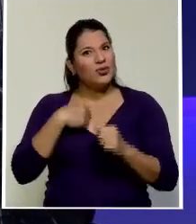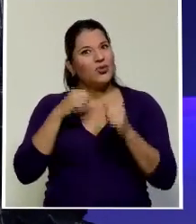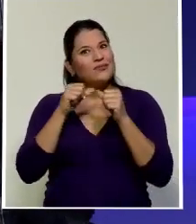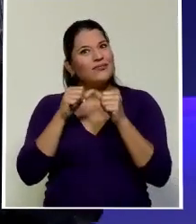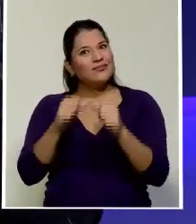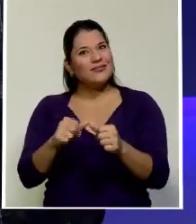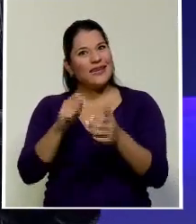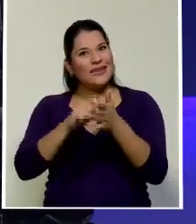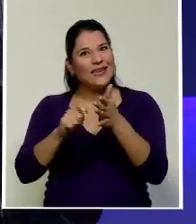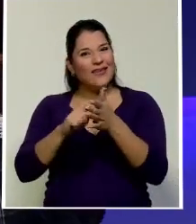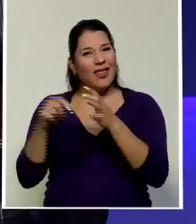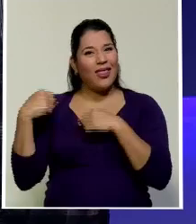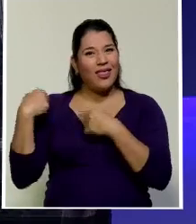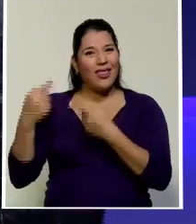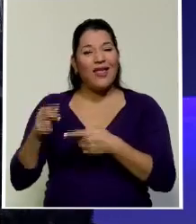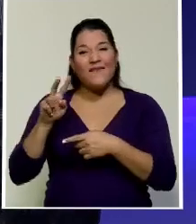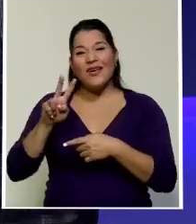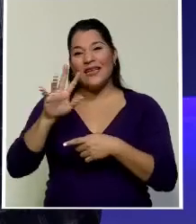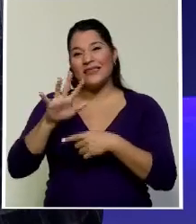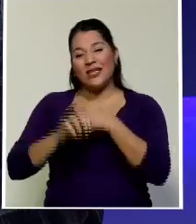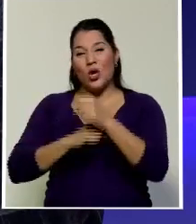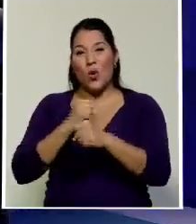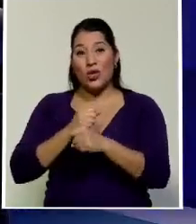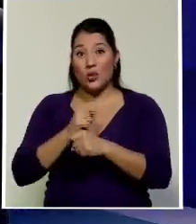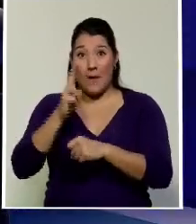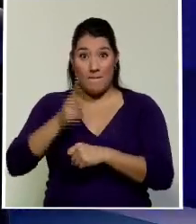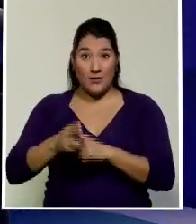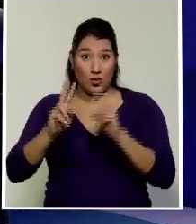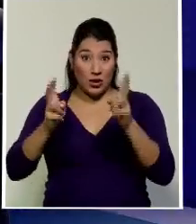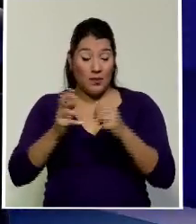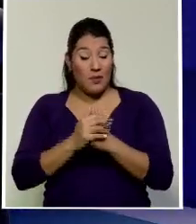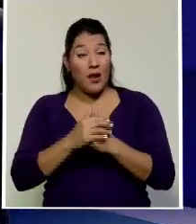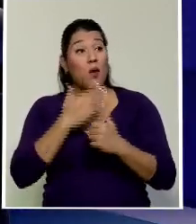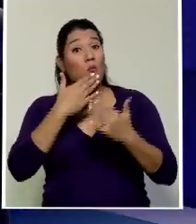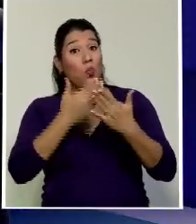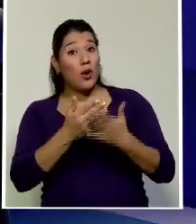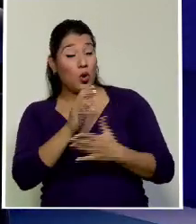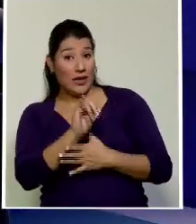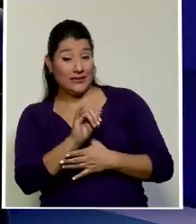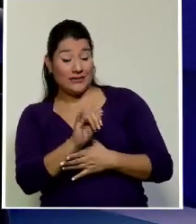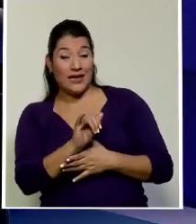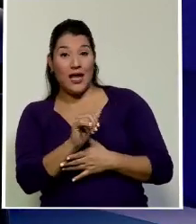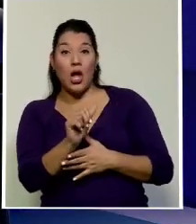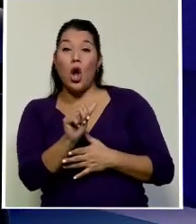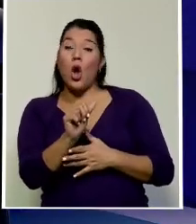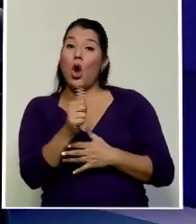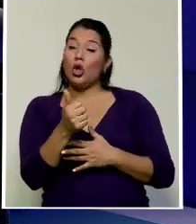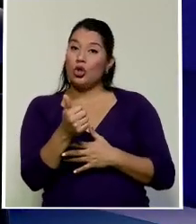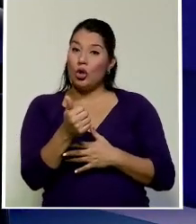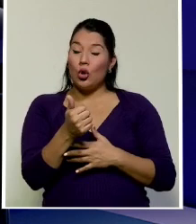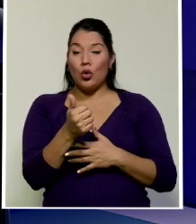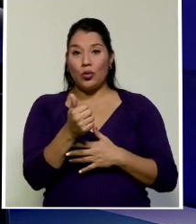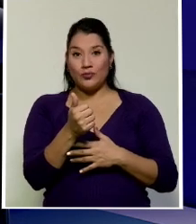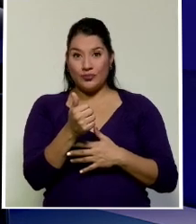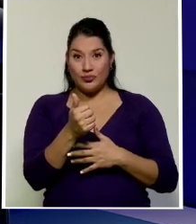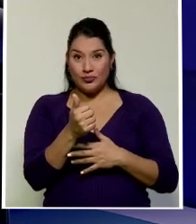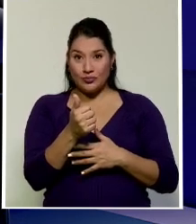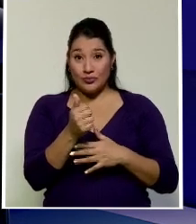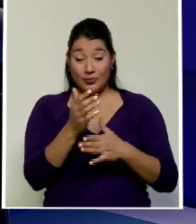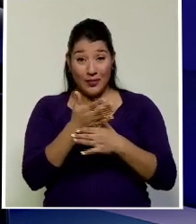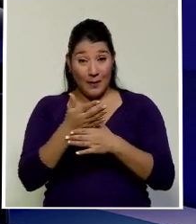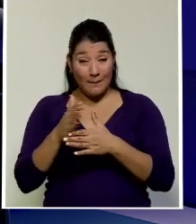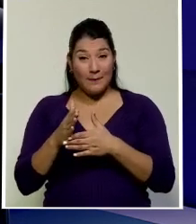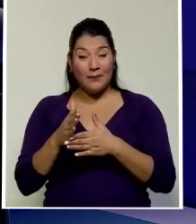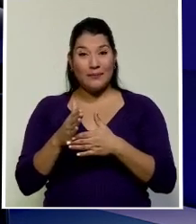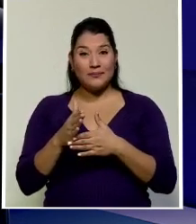eso 25 años, ¿verdad? El mismo tema, pero de diferentes formas. Ese es otro núcleo que